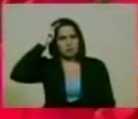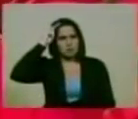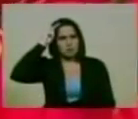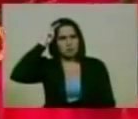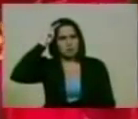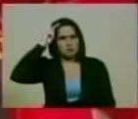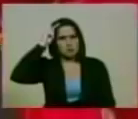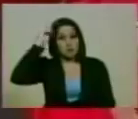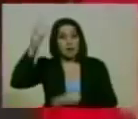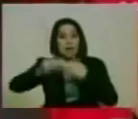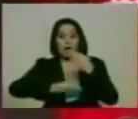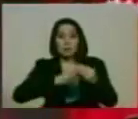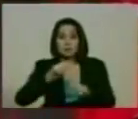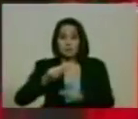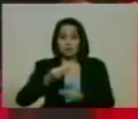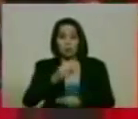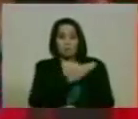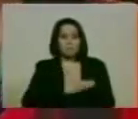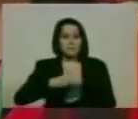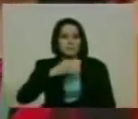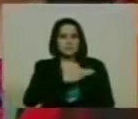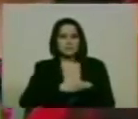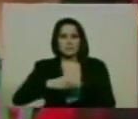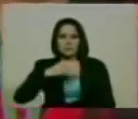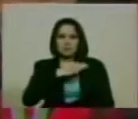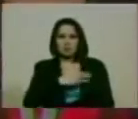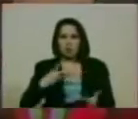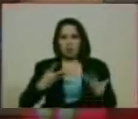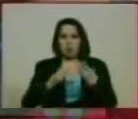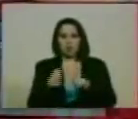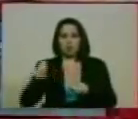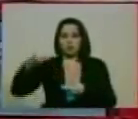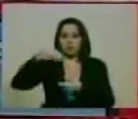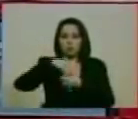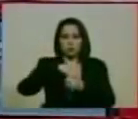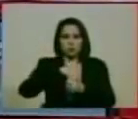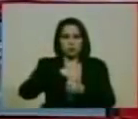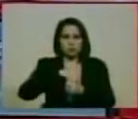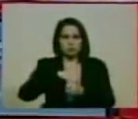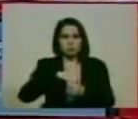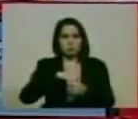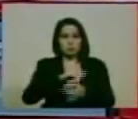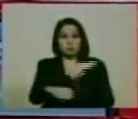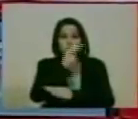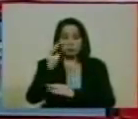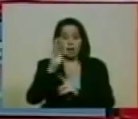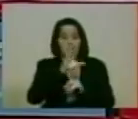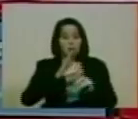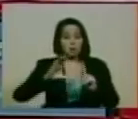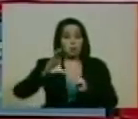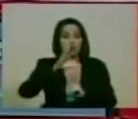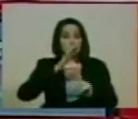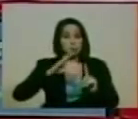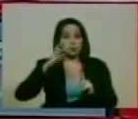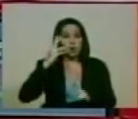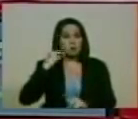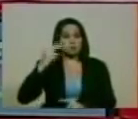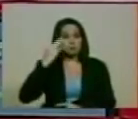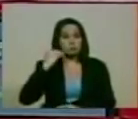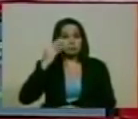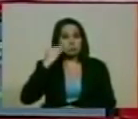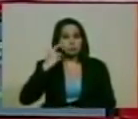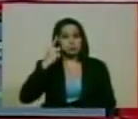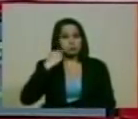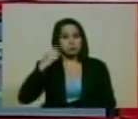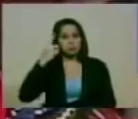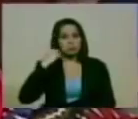las misiones y grandes misiones de la revolución adecuadas a la cultura, tradiciones y costumbres de